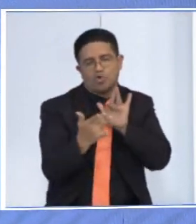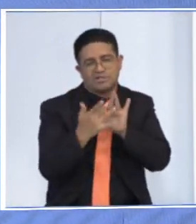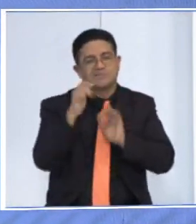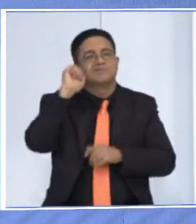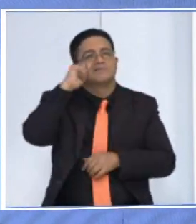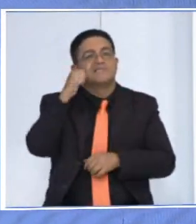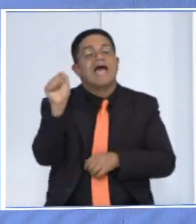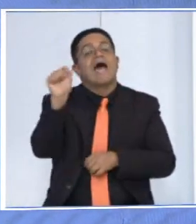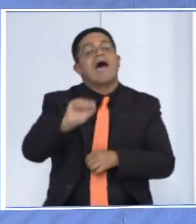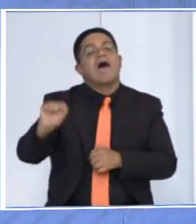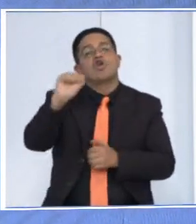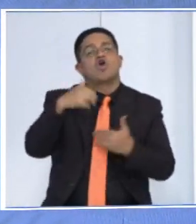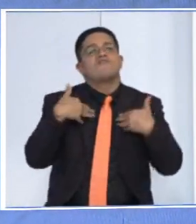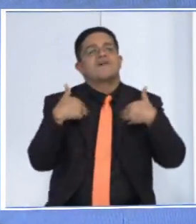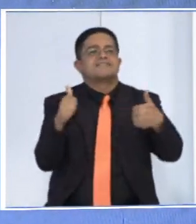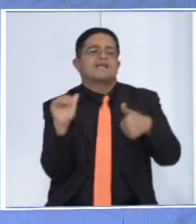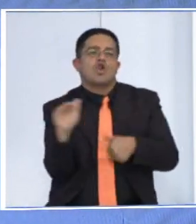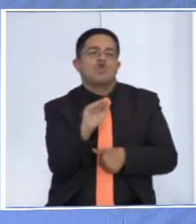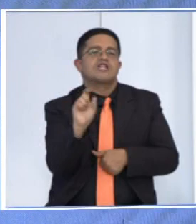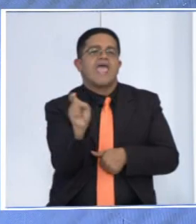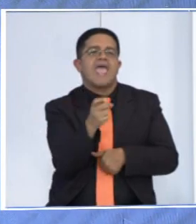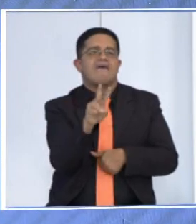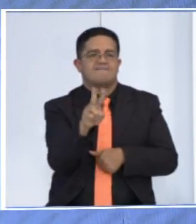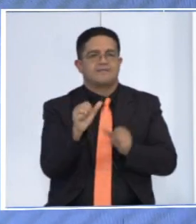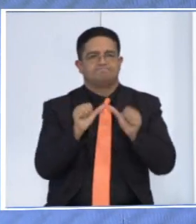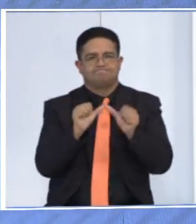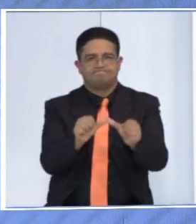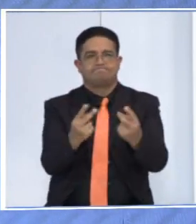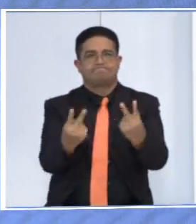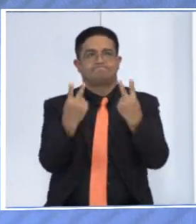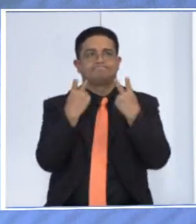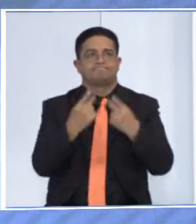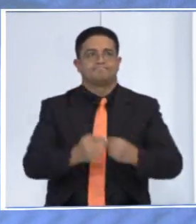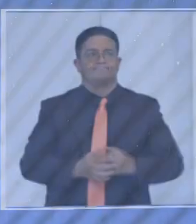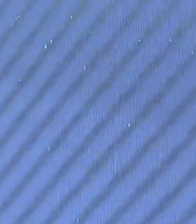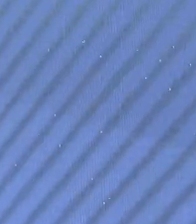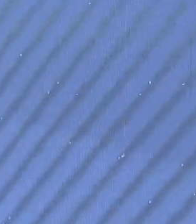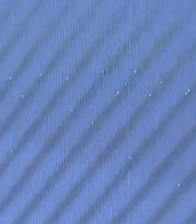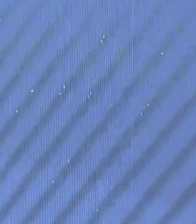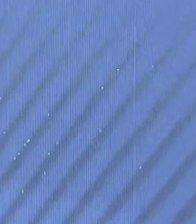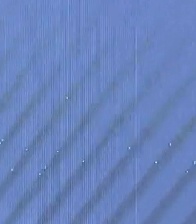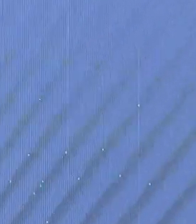disposición @salud_gb arroba danielaj salas regresamos